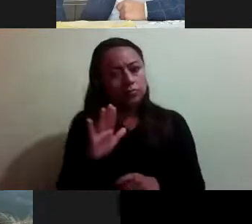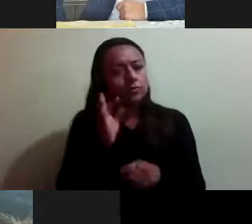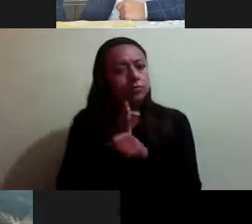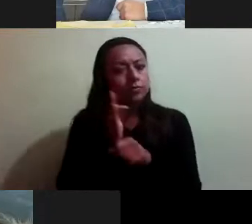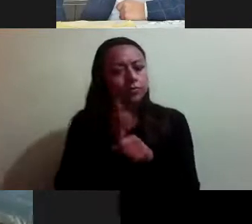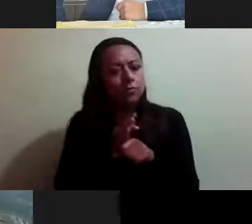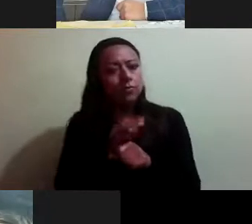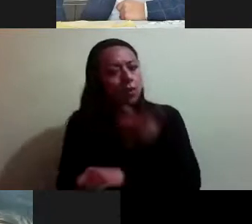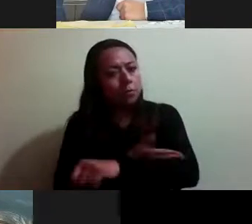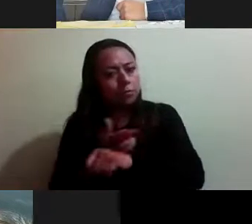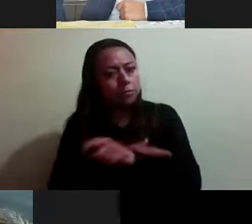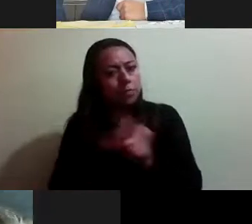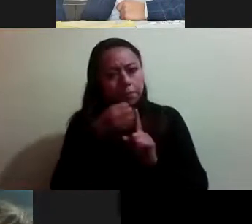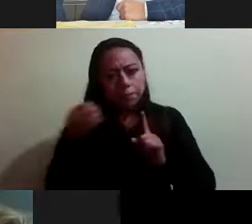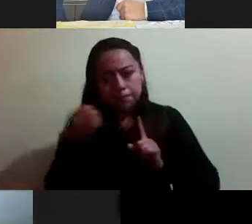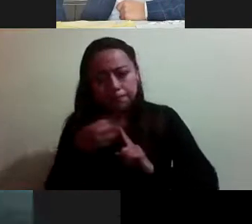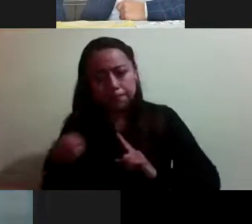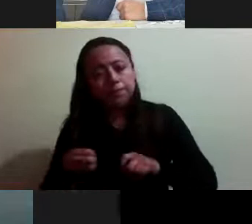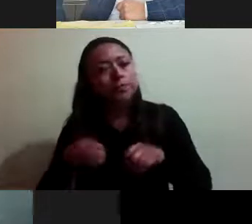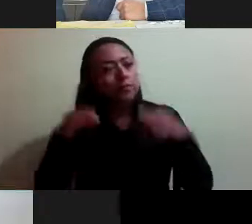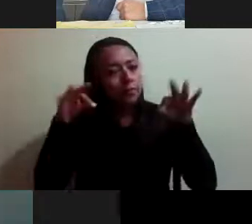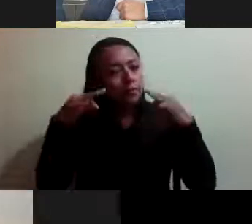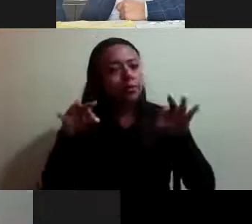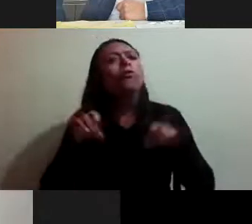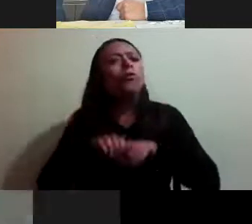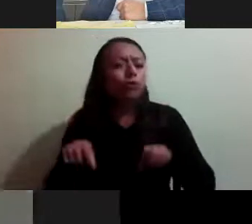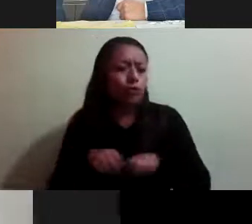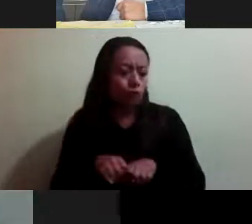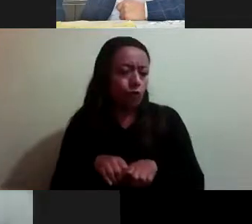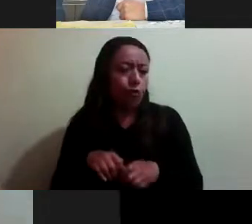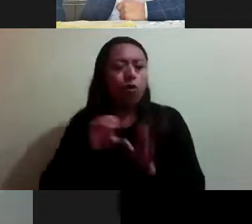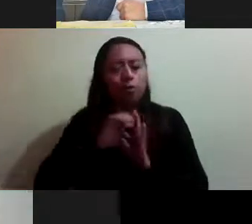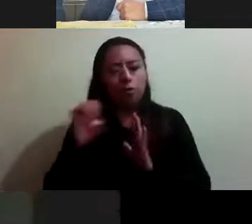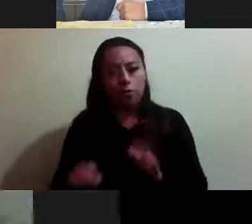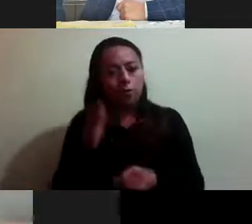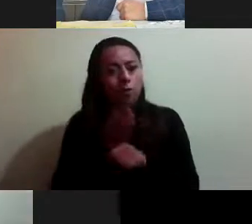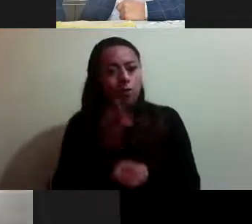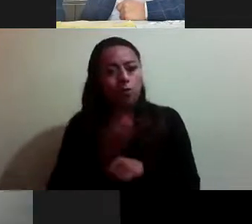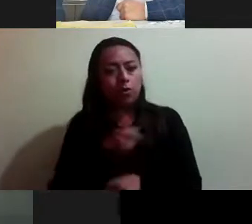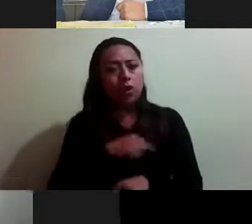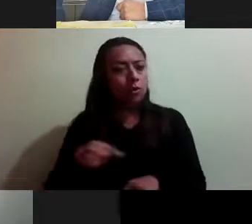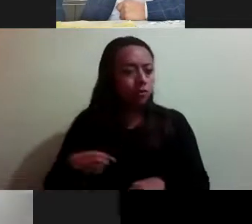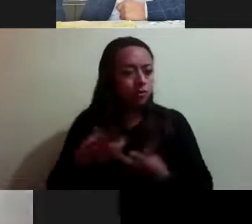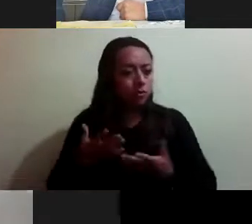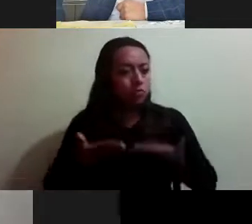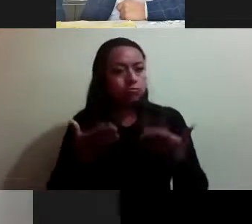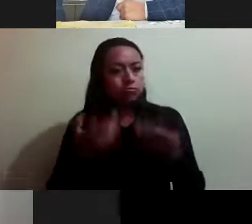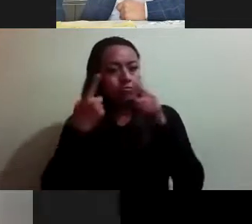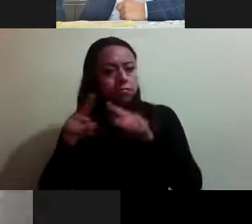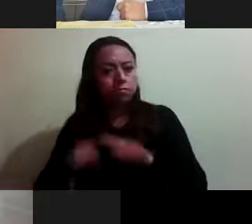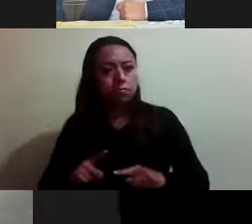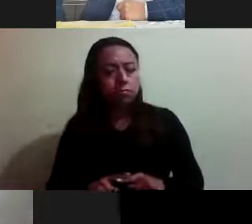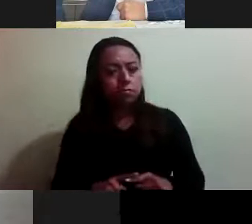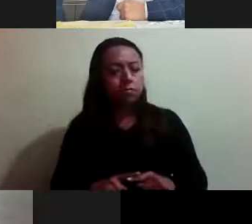porque evidentemente pues en eso tiene que ver nuestras facultades, atribuciones, sanciones, a efecto de si